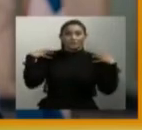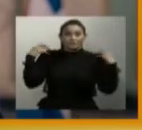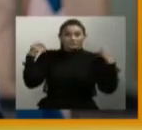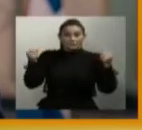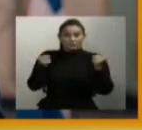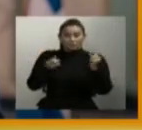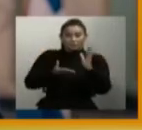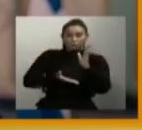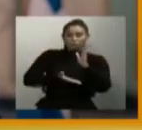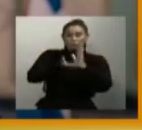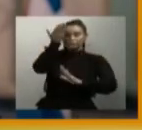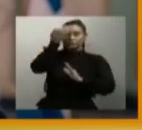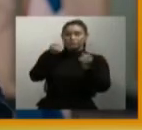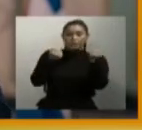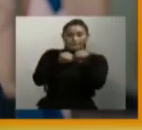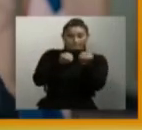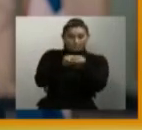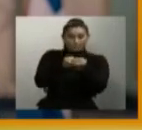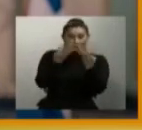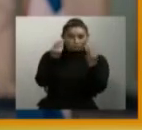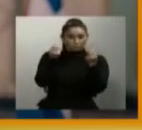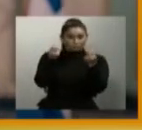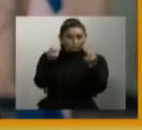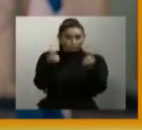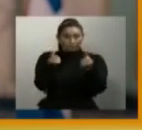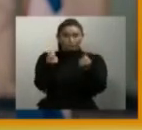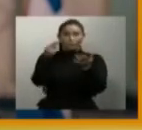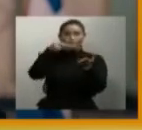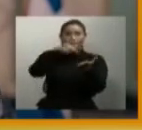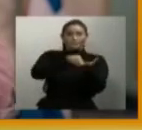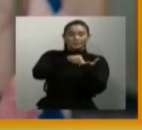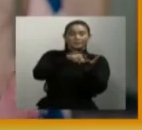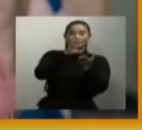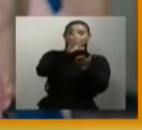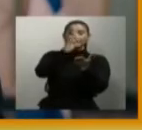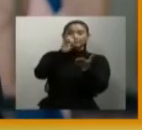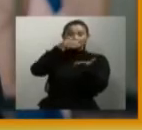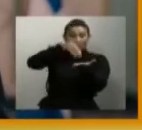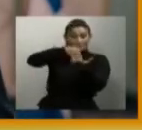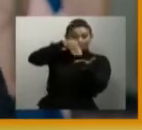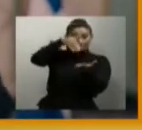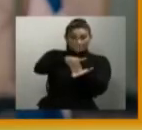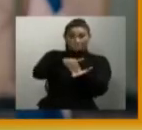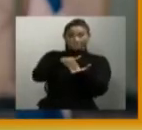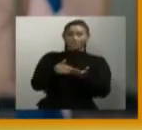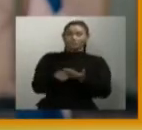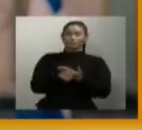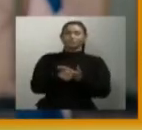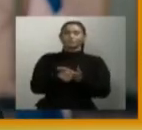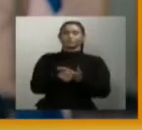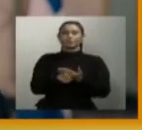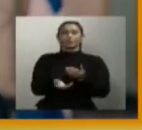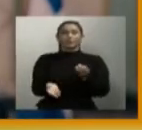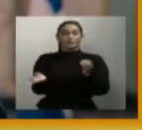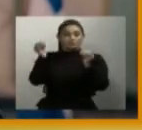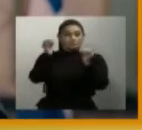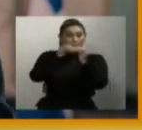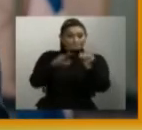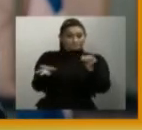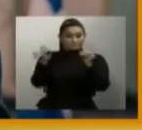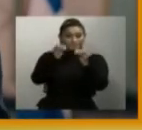choferiles pues lo que hacen es que se hacen más rico cada día ellos reciben tres mil pesos